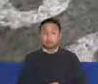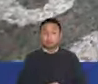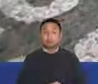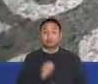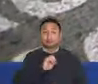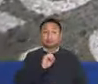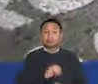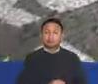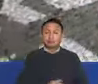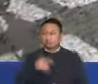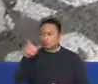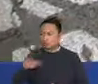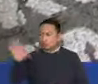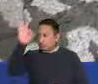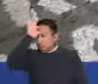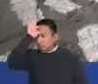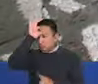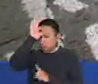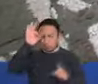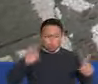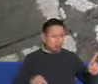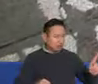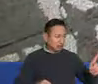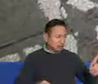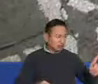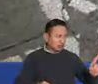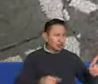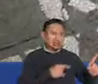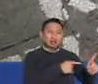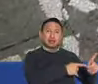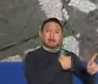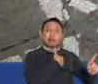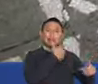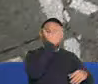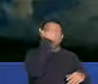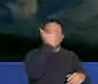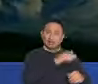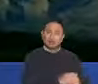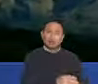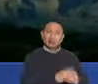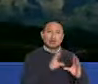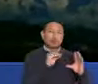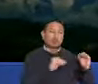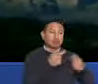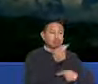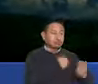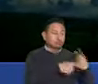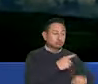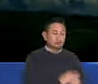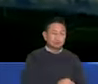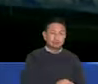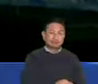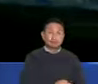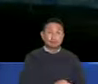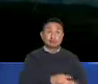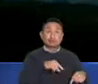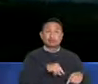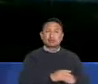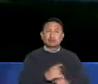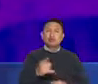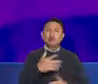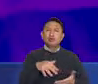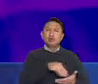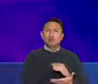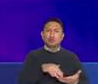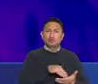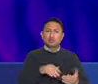Del desconocimiento a la información que llega no se sabe cómo, de mano en mano. Y sobre aquello se incluyen dudas de una catástrofe